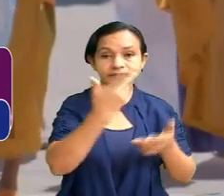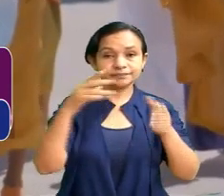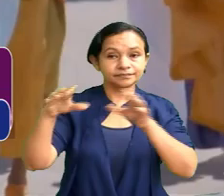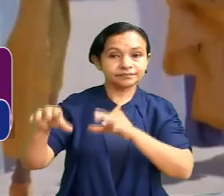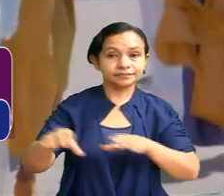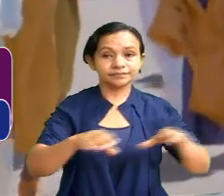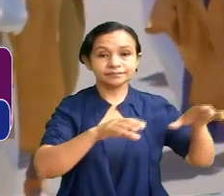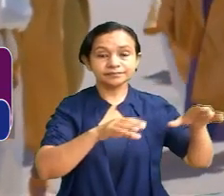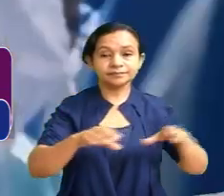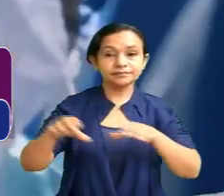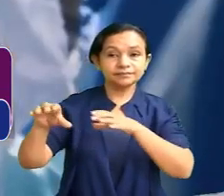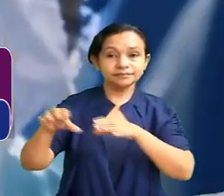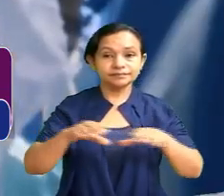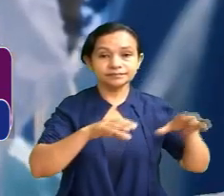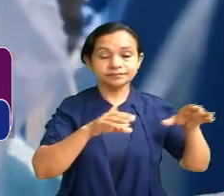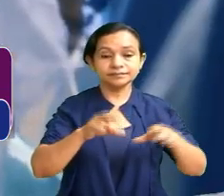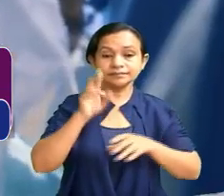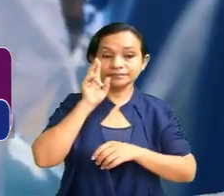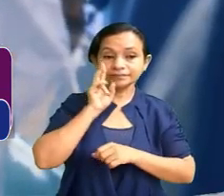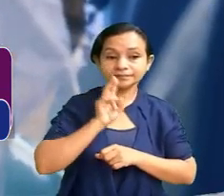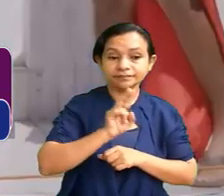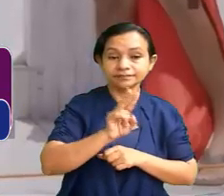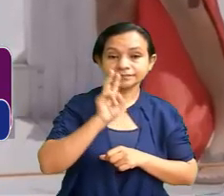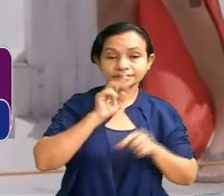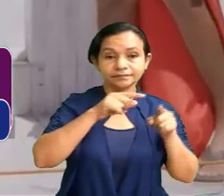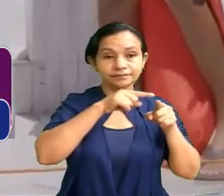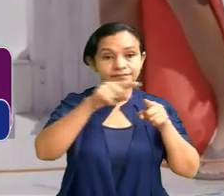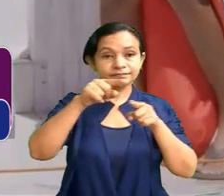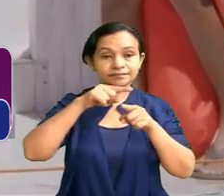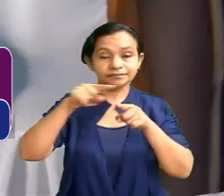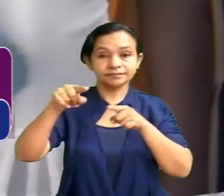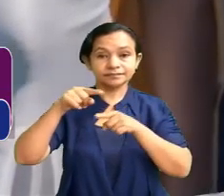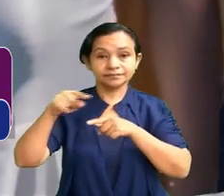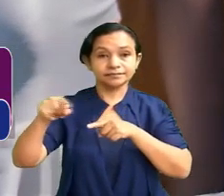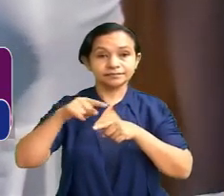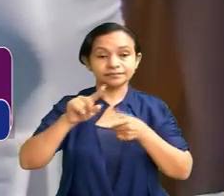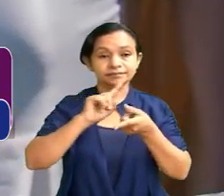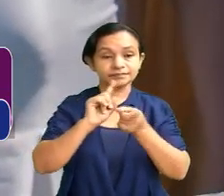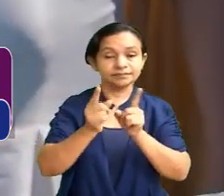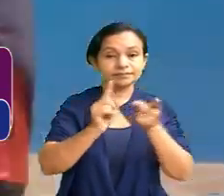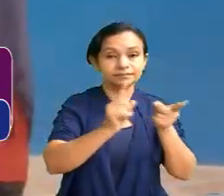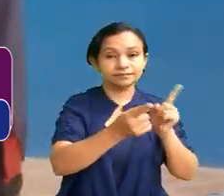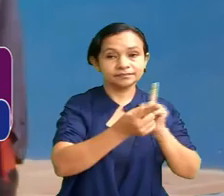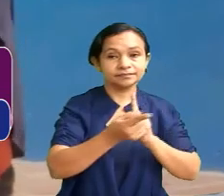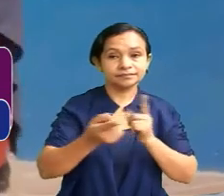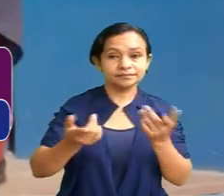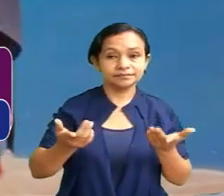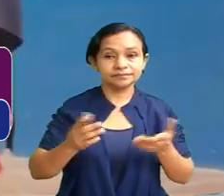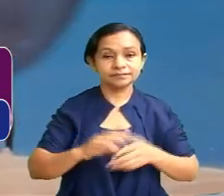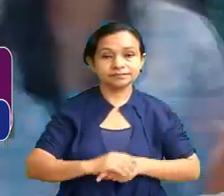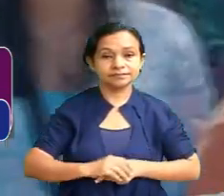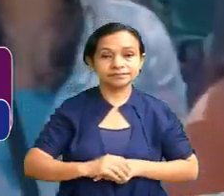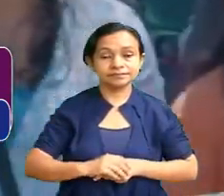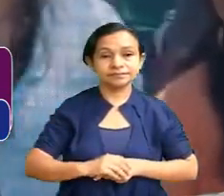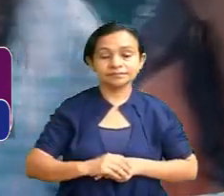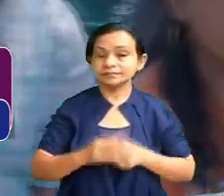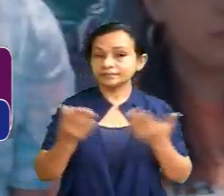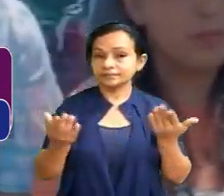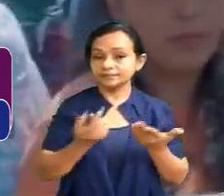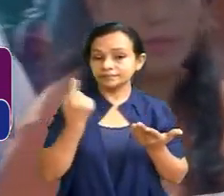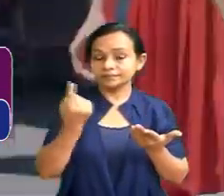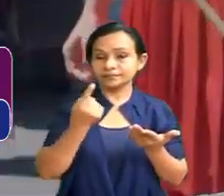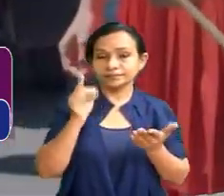se van identificando pues municipios y vas rotando para sí pues para que efectivamente